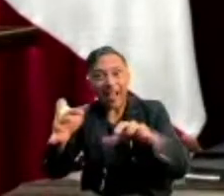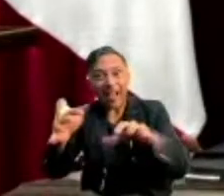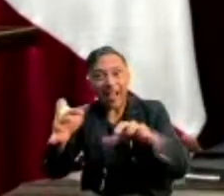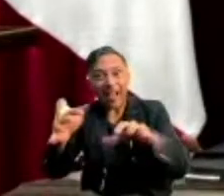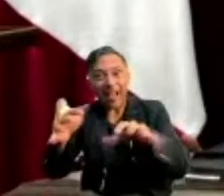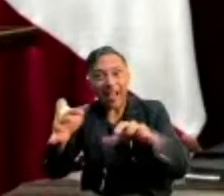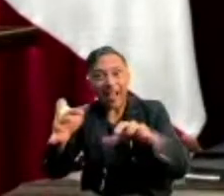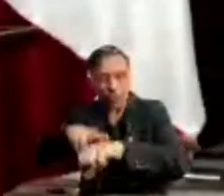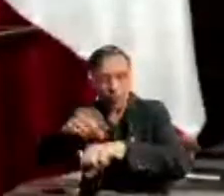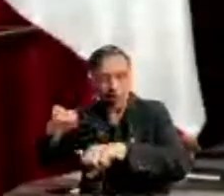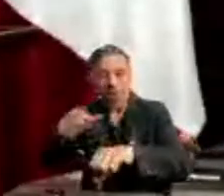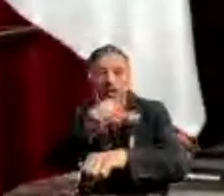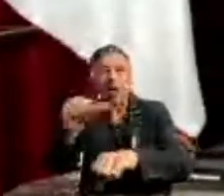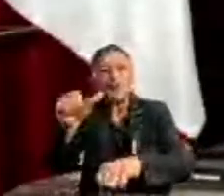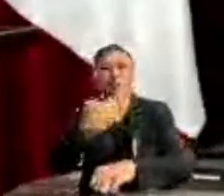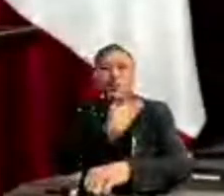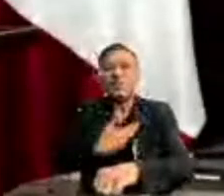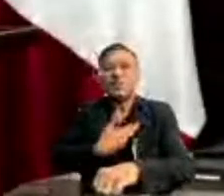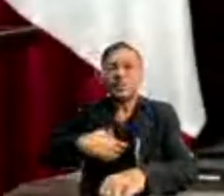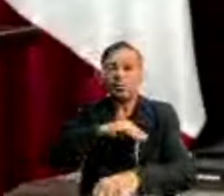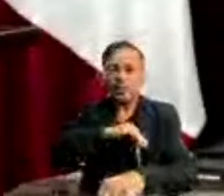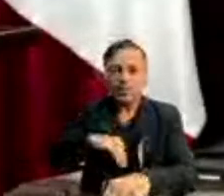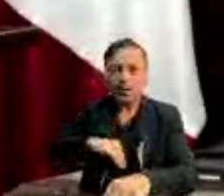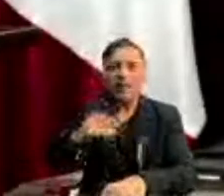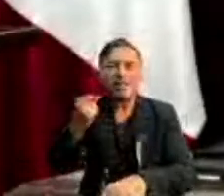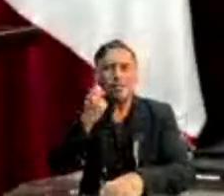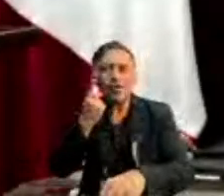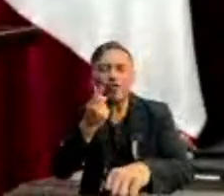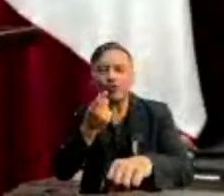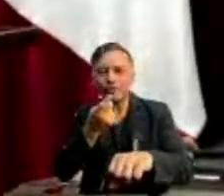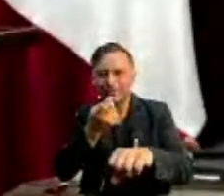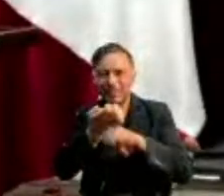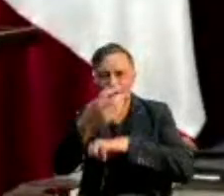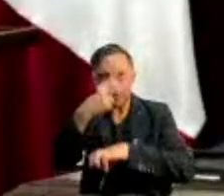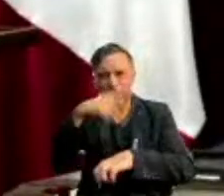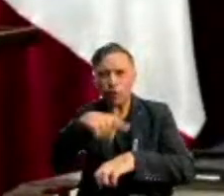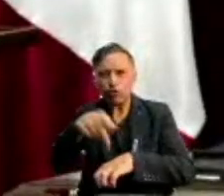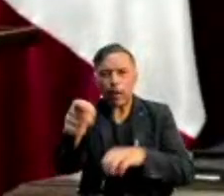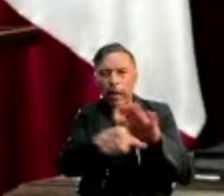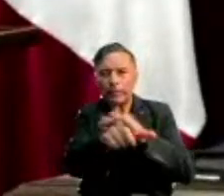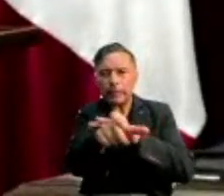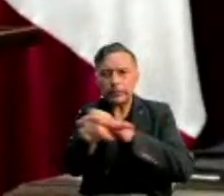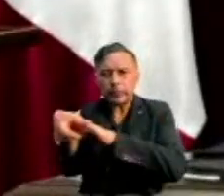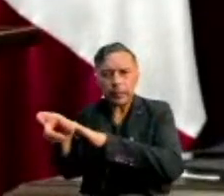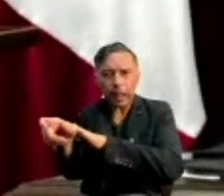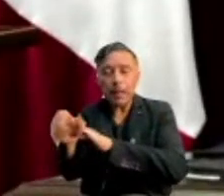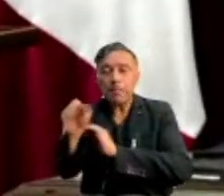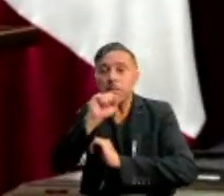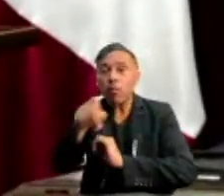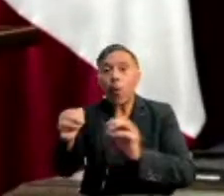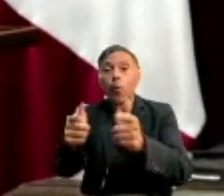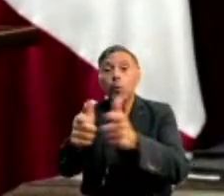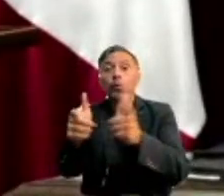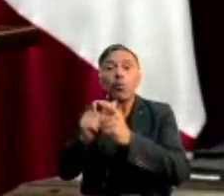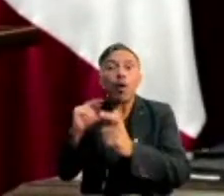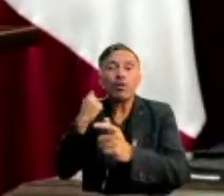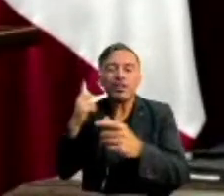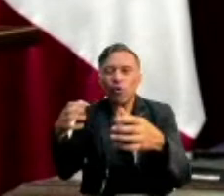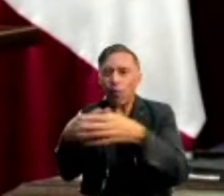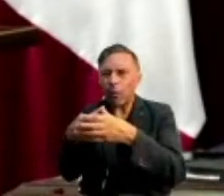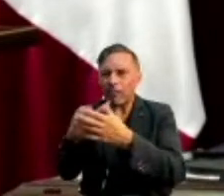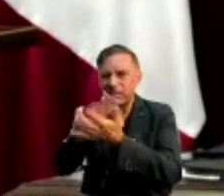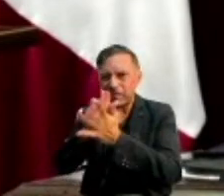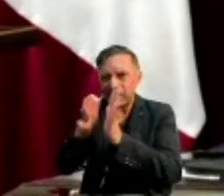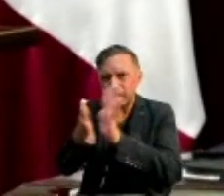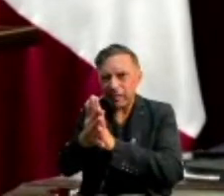municipales y diputados locales, y por la conformación de un grupo político que trabajaría desde entonces para encubrirse